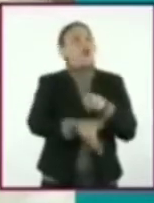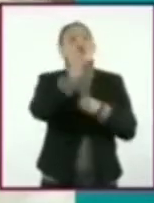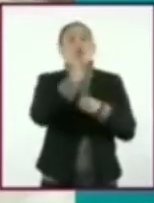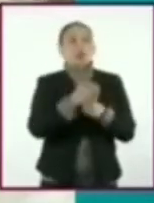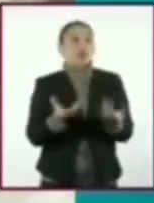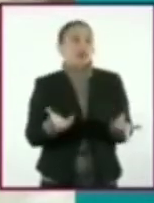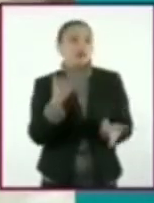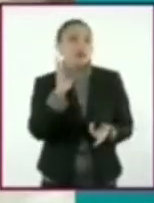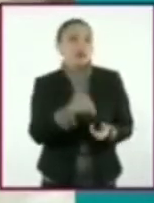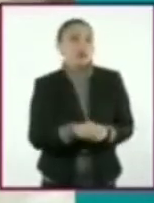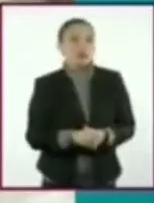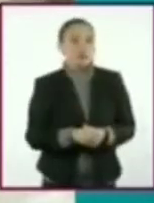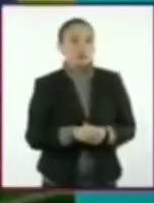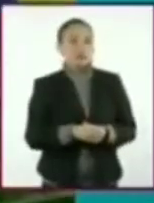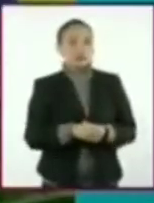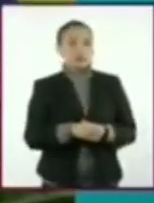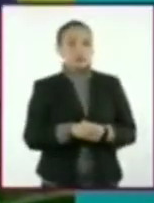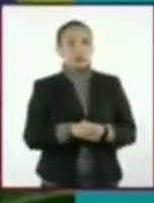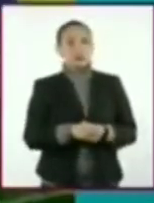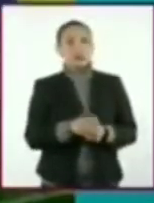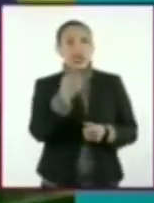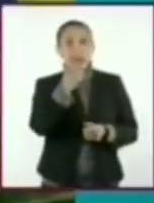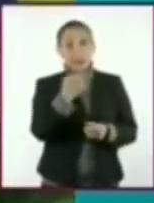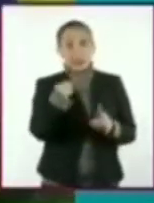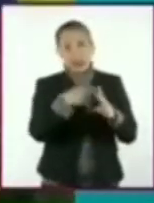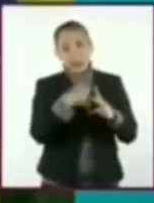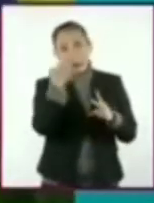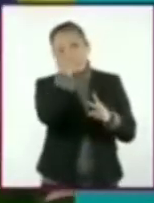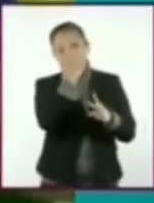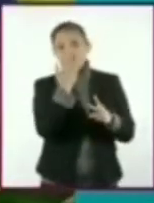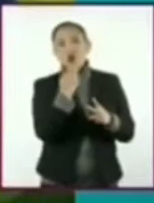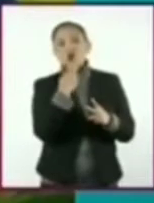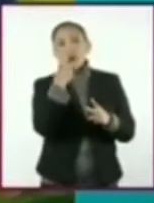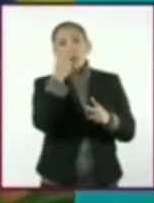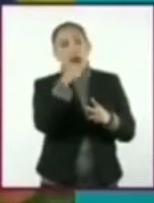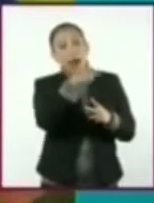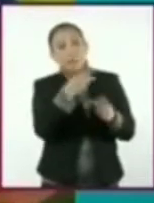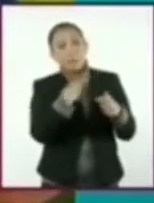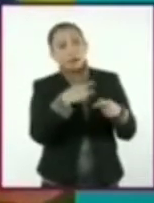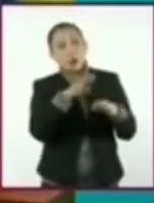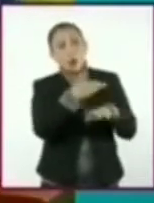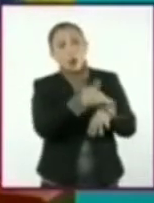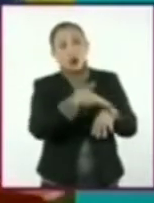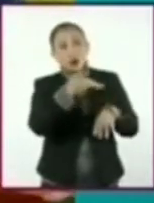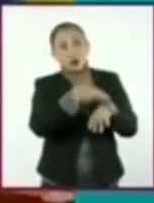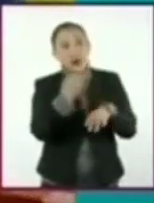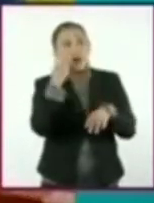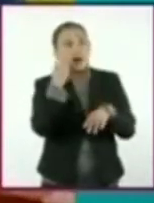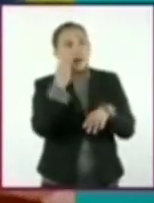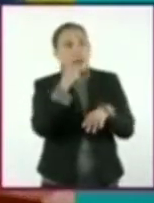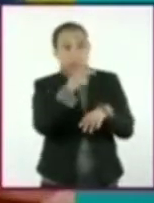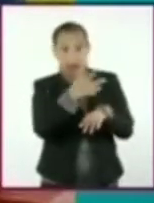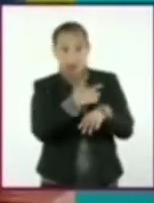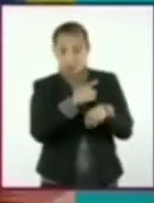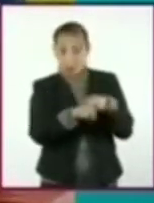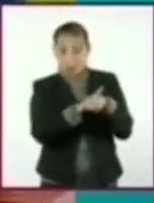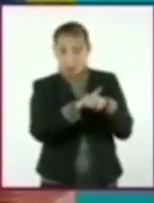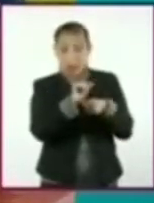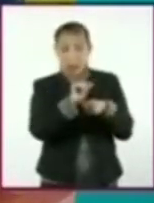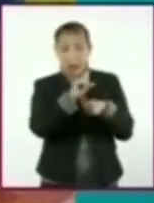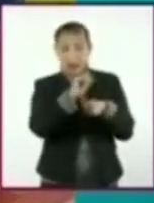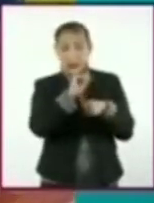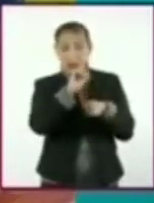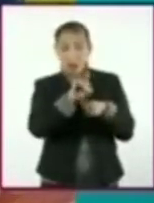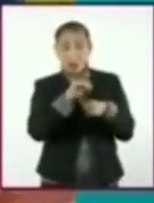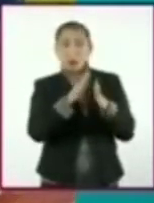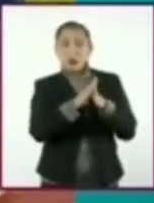No. Si esta medida se usa para cuando alguien está como en un proceso de ver si tiene una adicción o no, se le pide